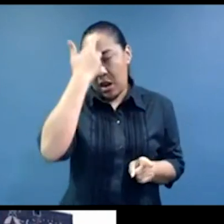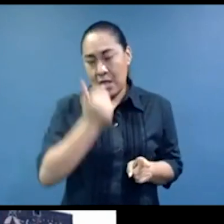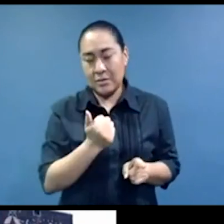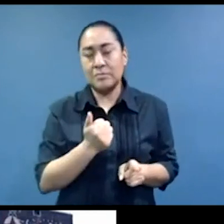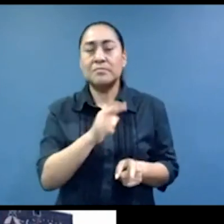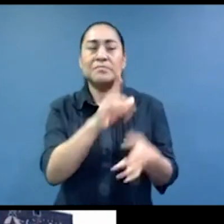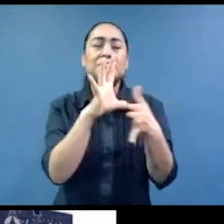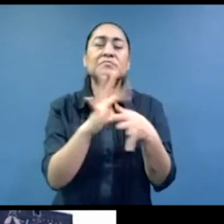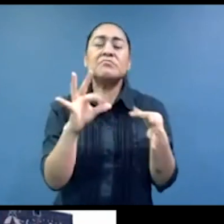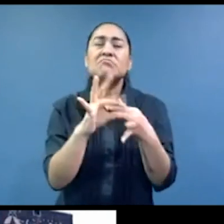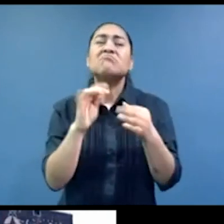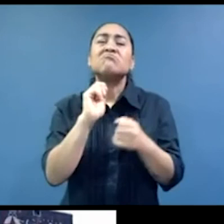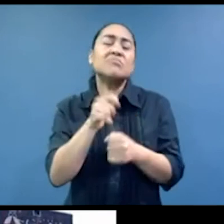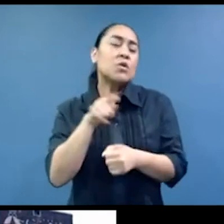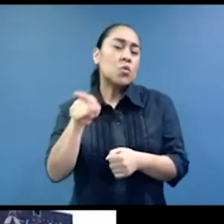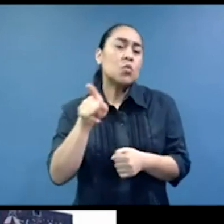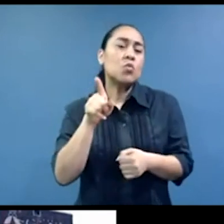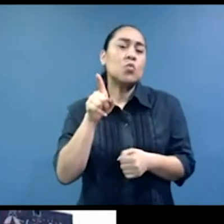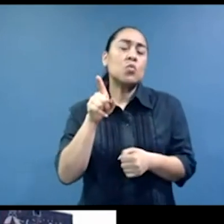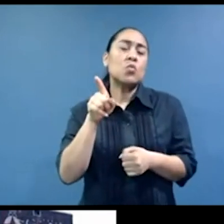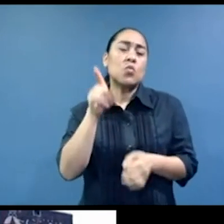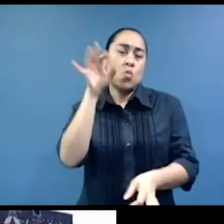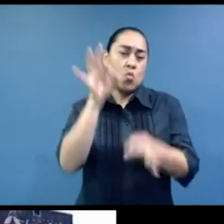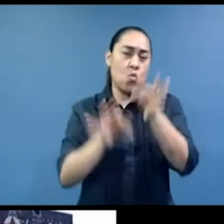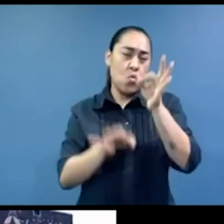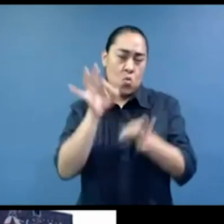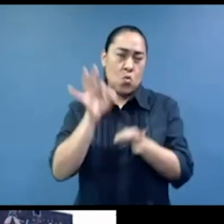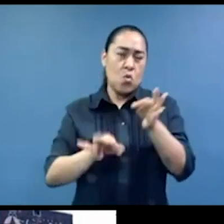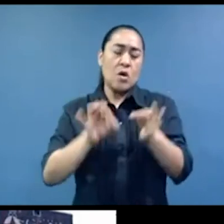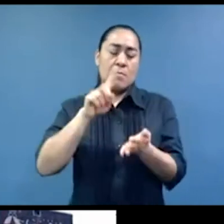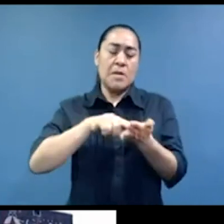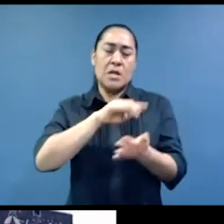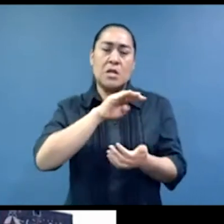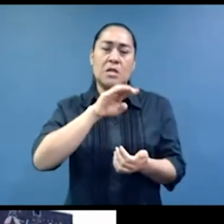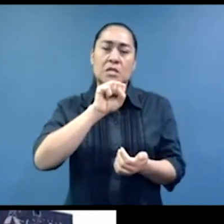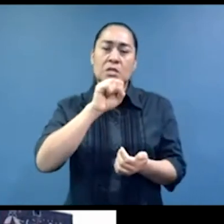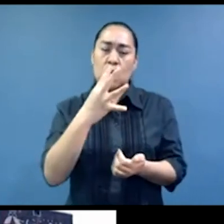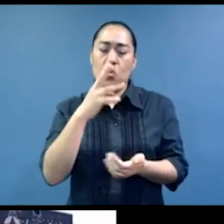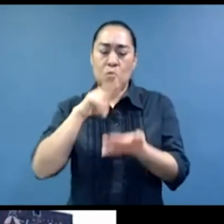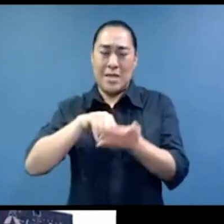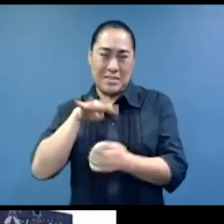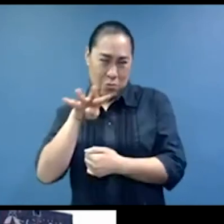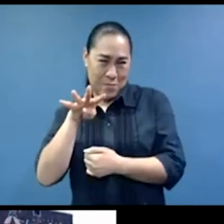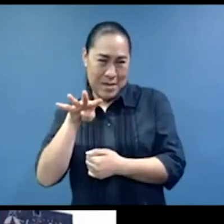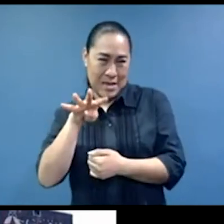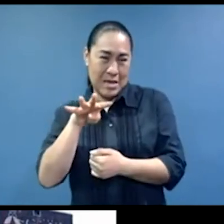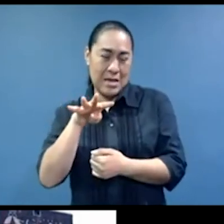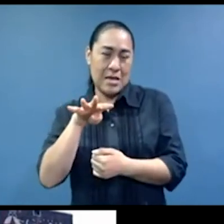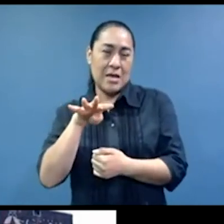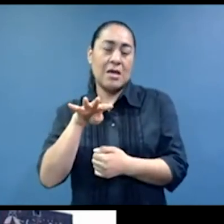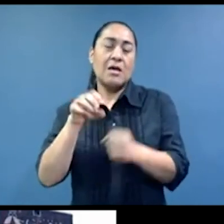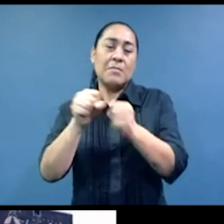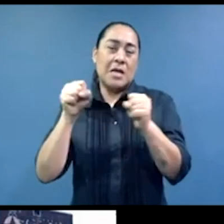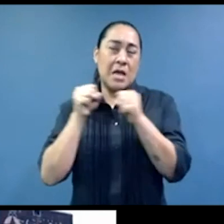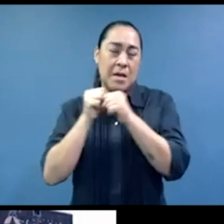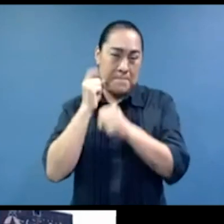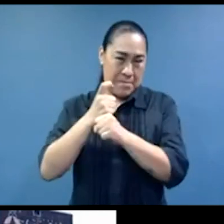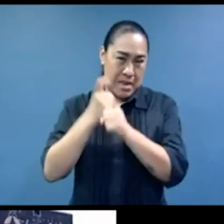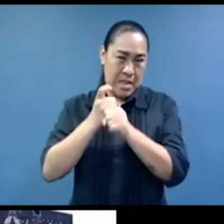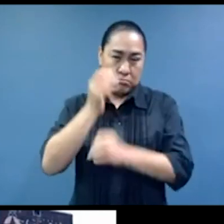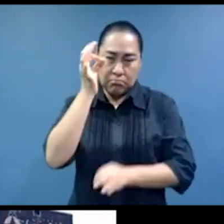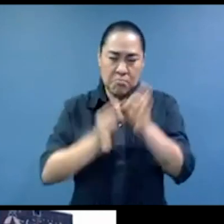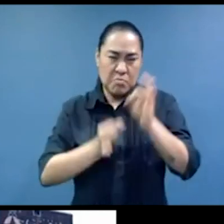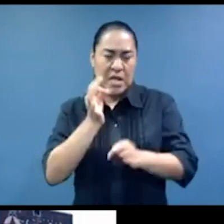nos comenta de la Corte es el amparo en revisión 1064-2019, de la primera sala, es un